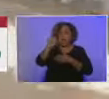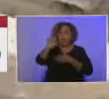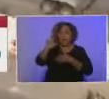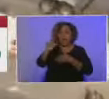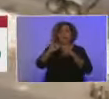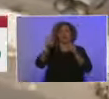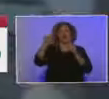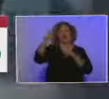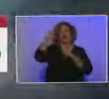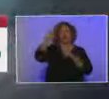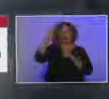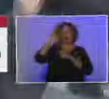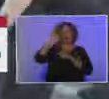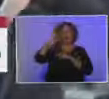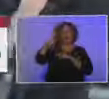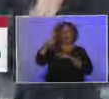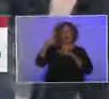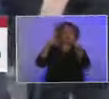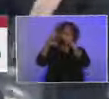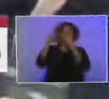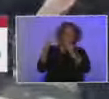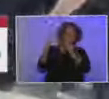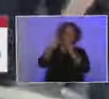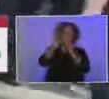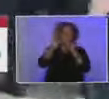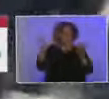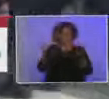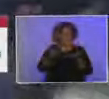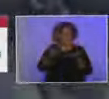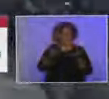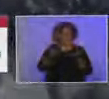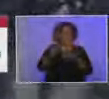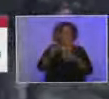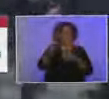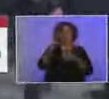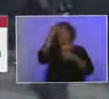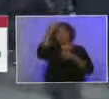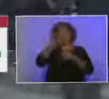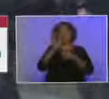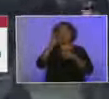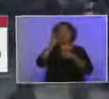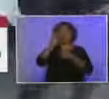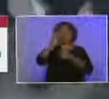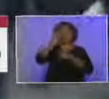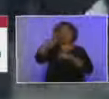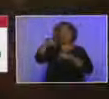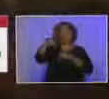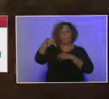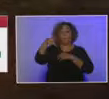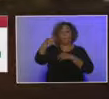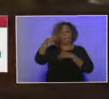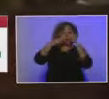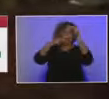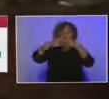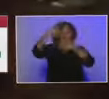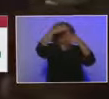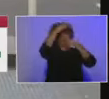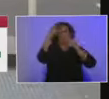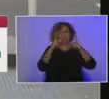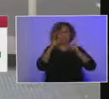Trump, ellos prefieren manifestarse aquí en la isla de Manhattan frente a los edificios de Trump para que su mensaje llegue más